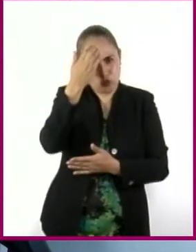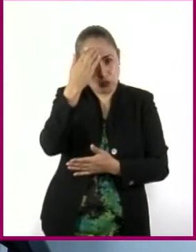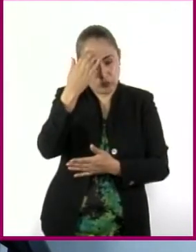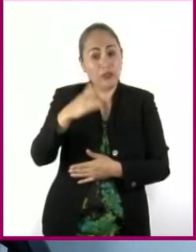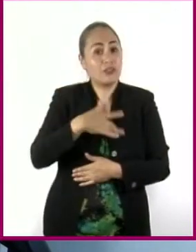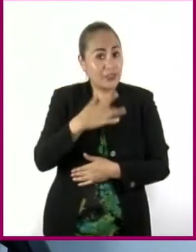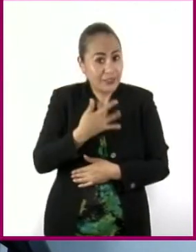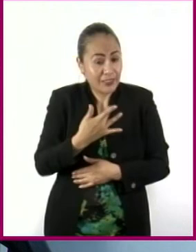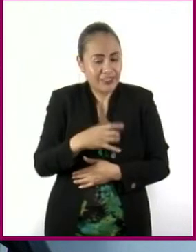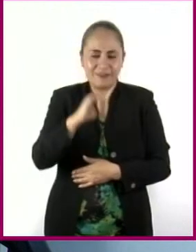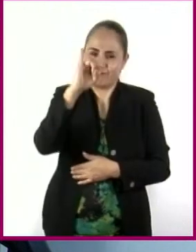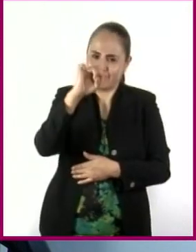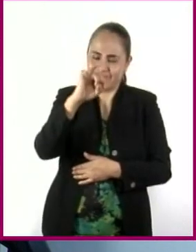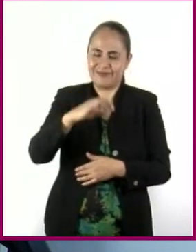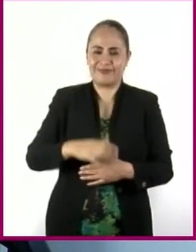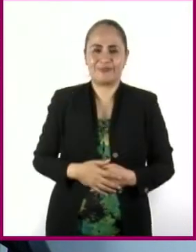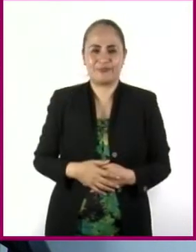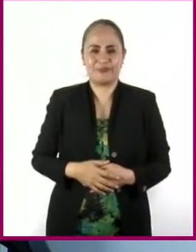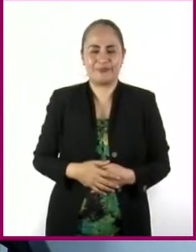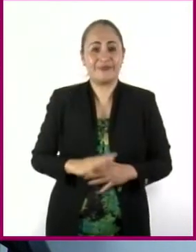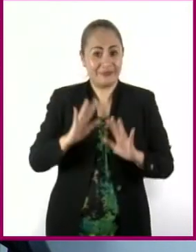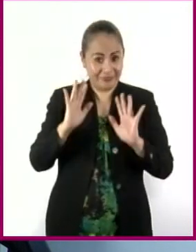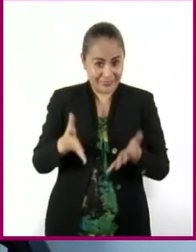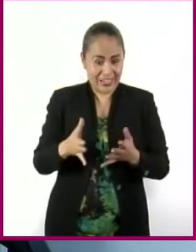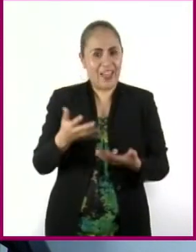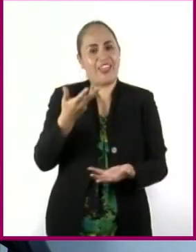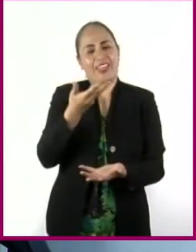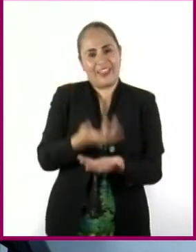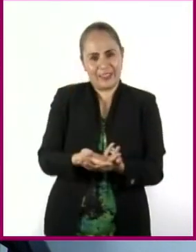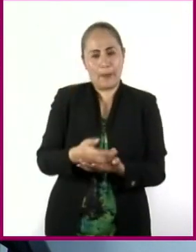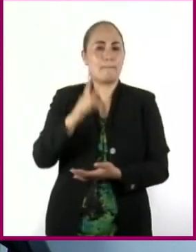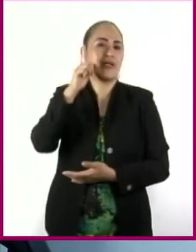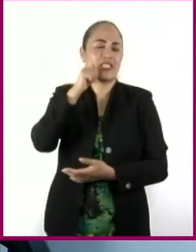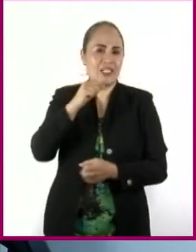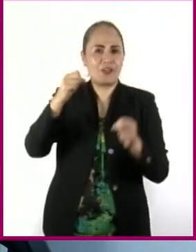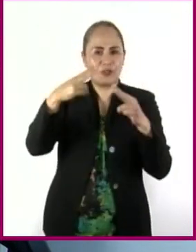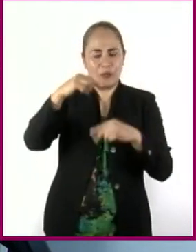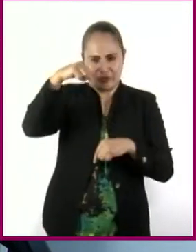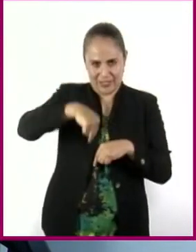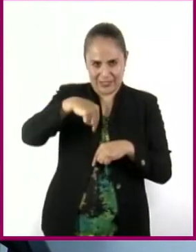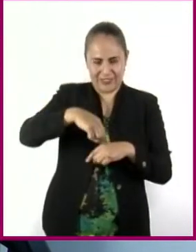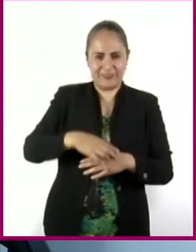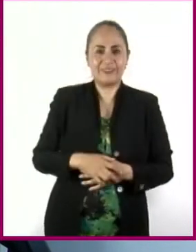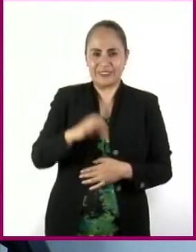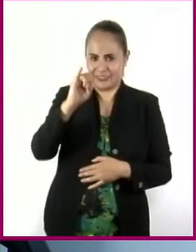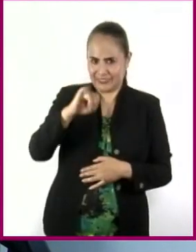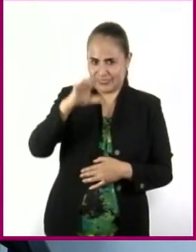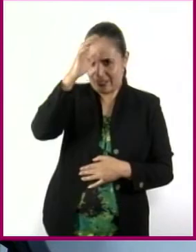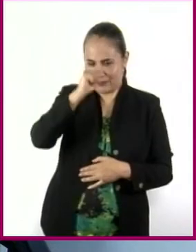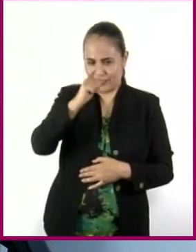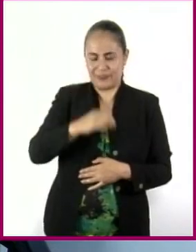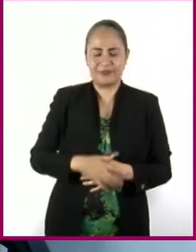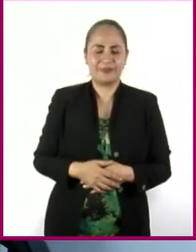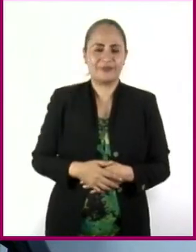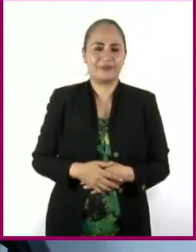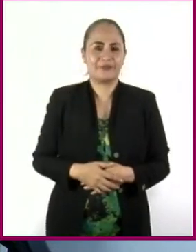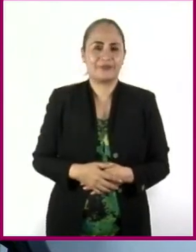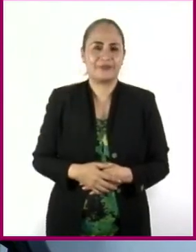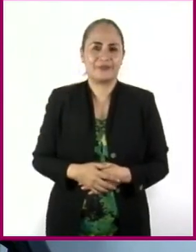Sí. Muy bien, entonces descansen y nos vemos mañana aquí mismo. Sí, ok. Muy bien.